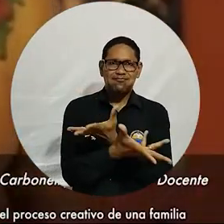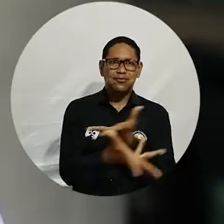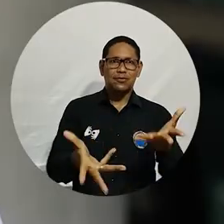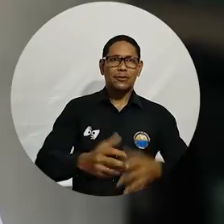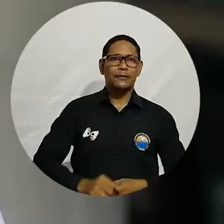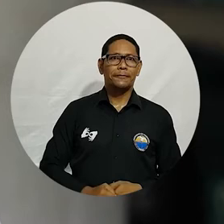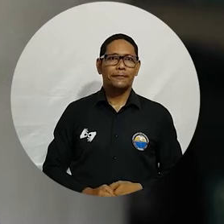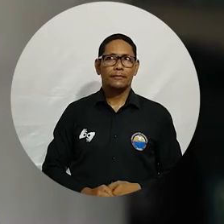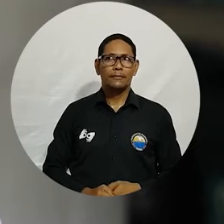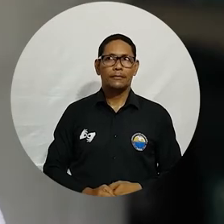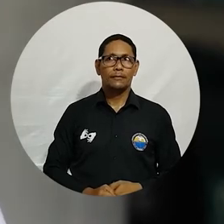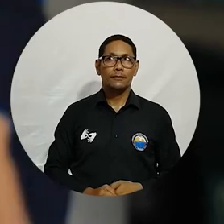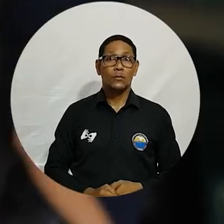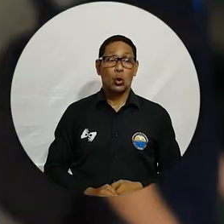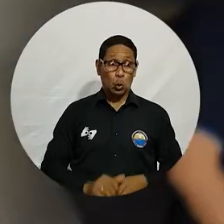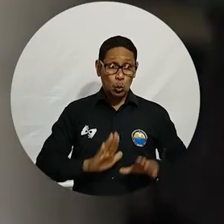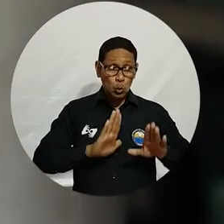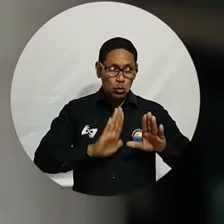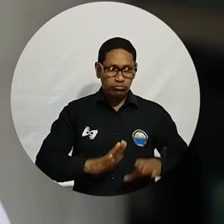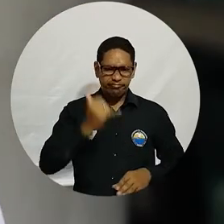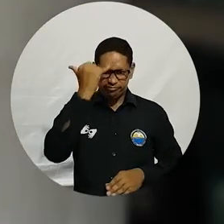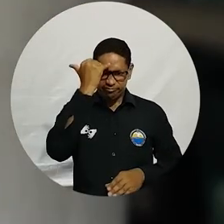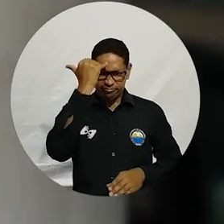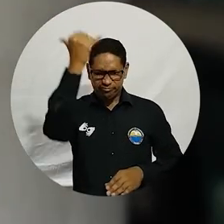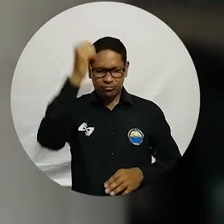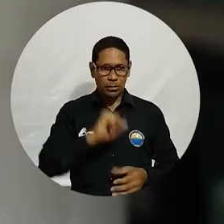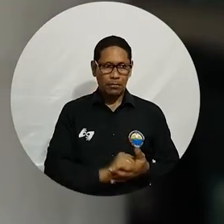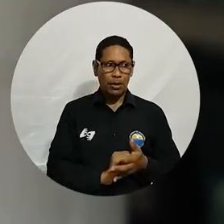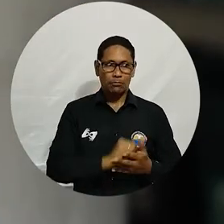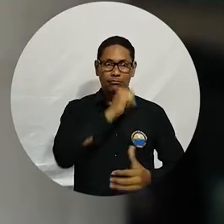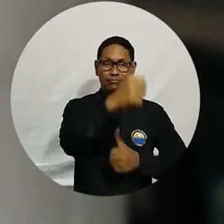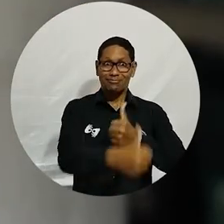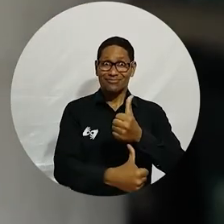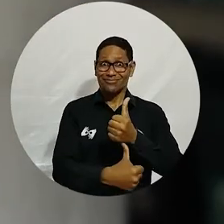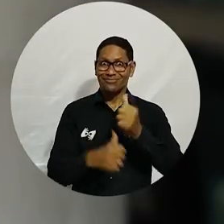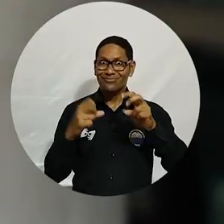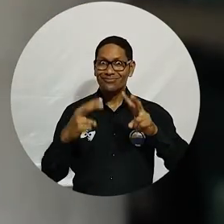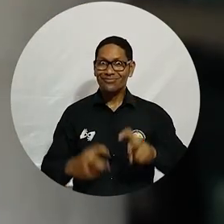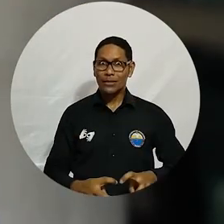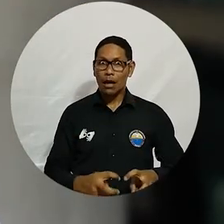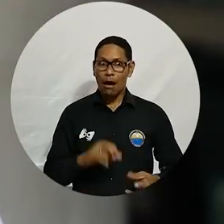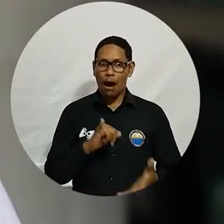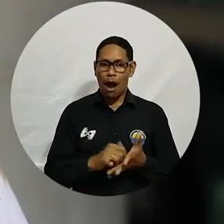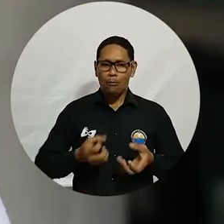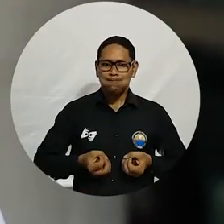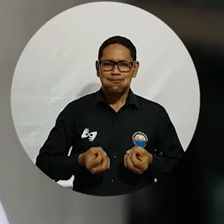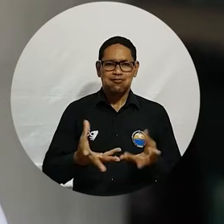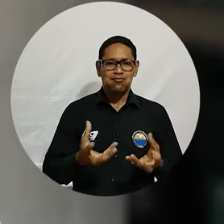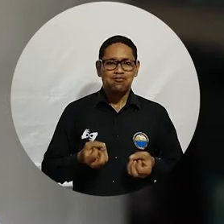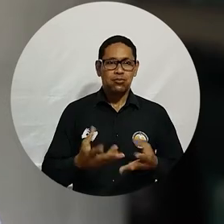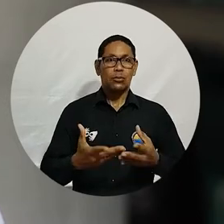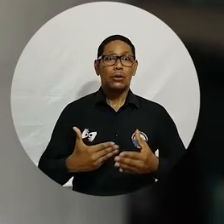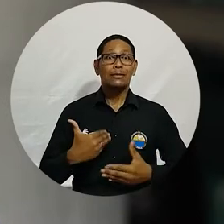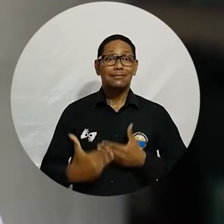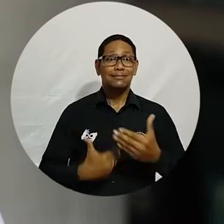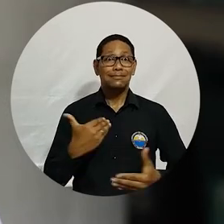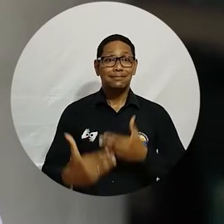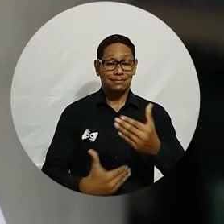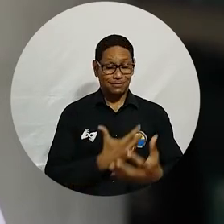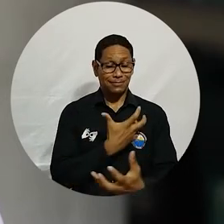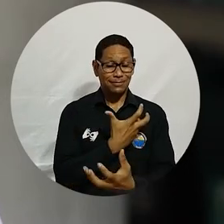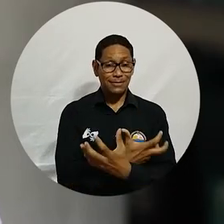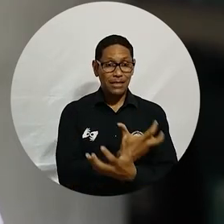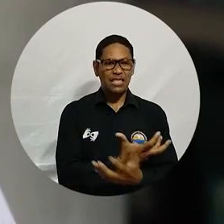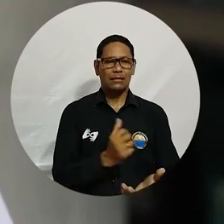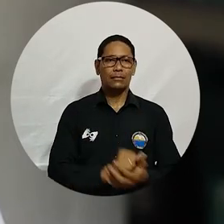conocimiento. Esta iniciativa, que parte de la Alta Dirección de Rectoría de la Vicerrectoría de Investigación, traerá desarrollo no solamente a